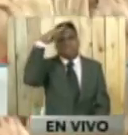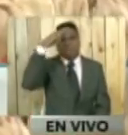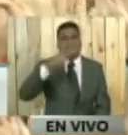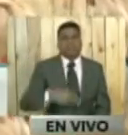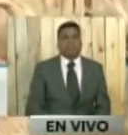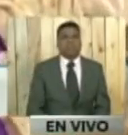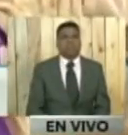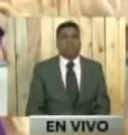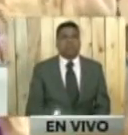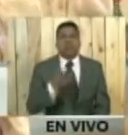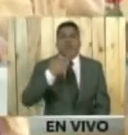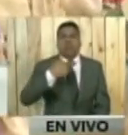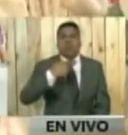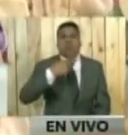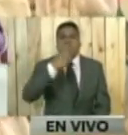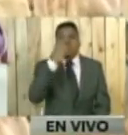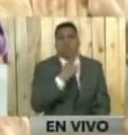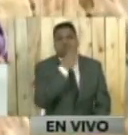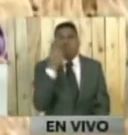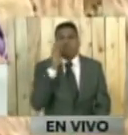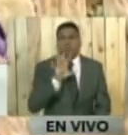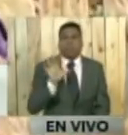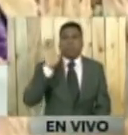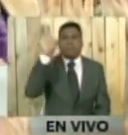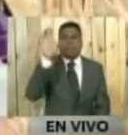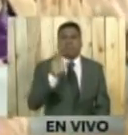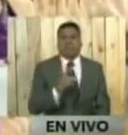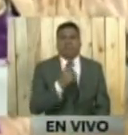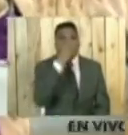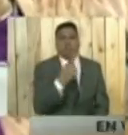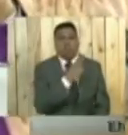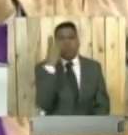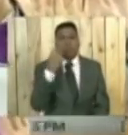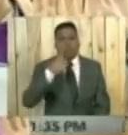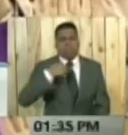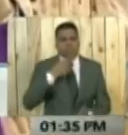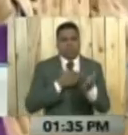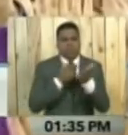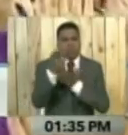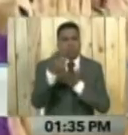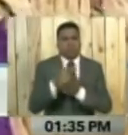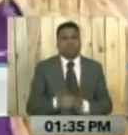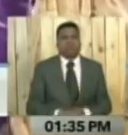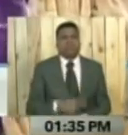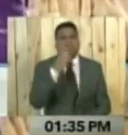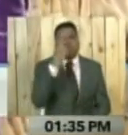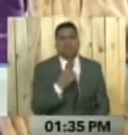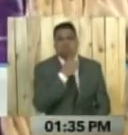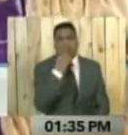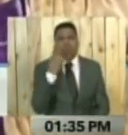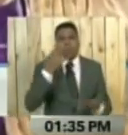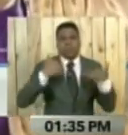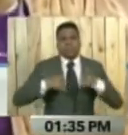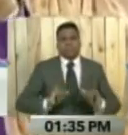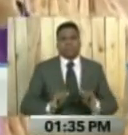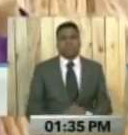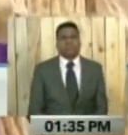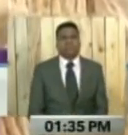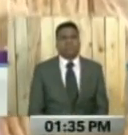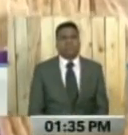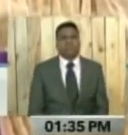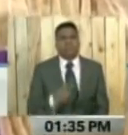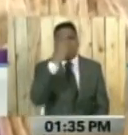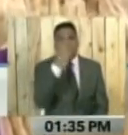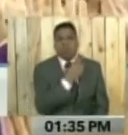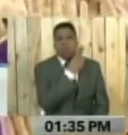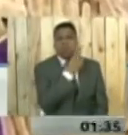Juro por mi patria. Juro por mi honor. Juro por mis hijos. Juro